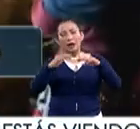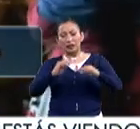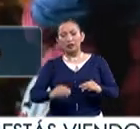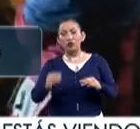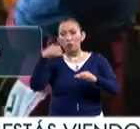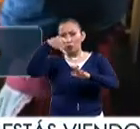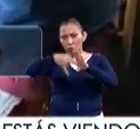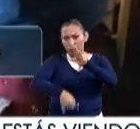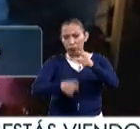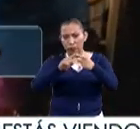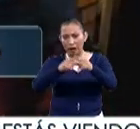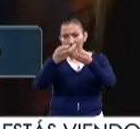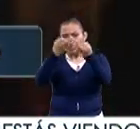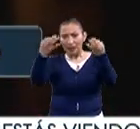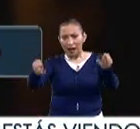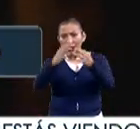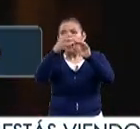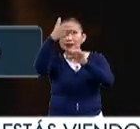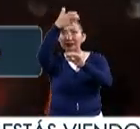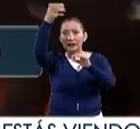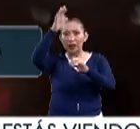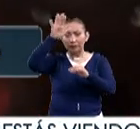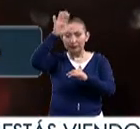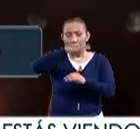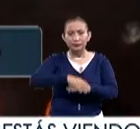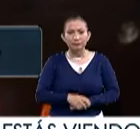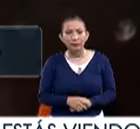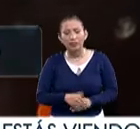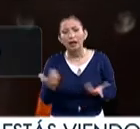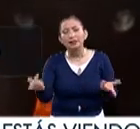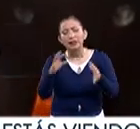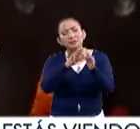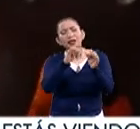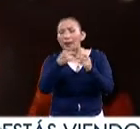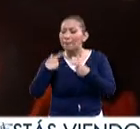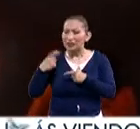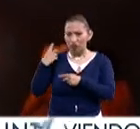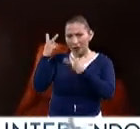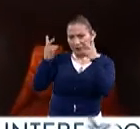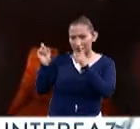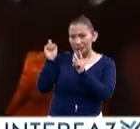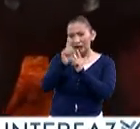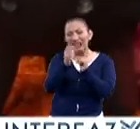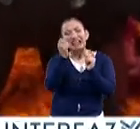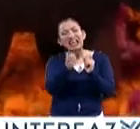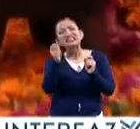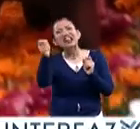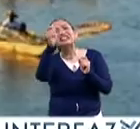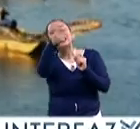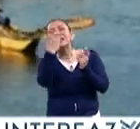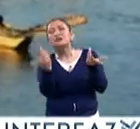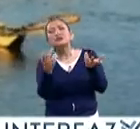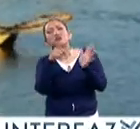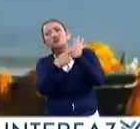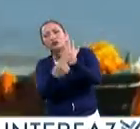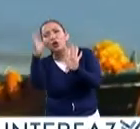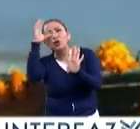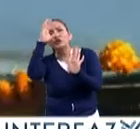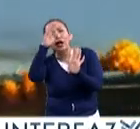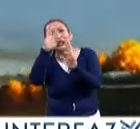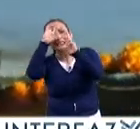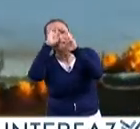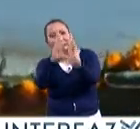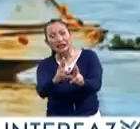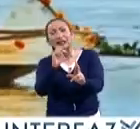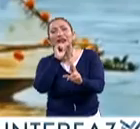planos subterráneo, terrenal y aéreo. Se explica al público el significado de esta manifestación cultural y